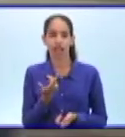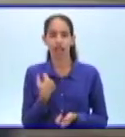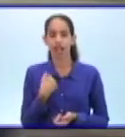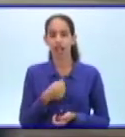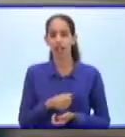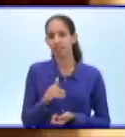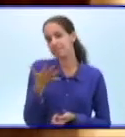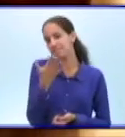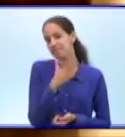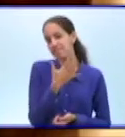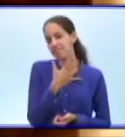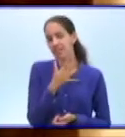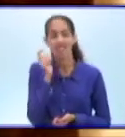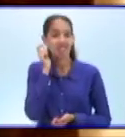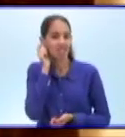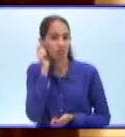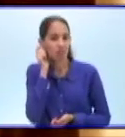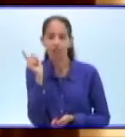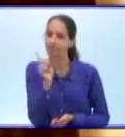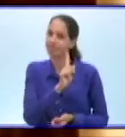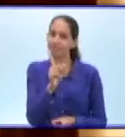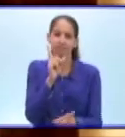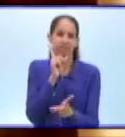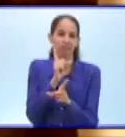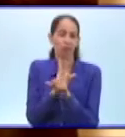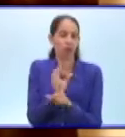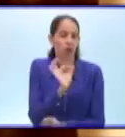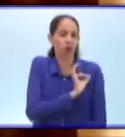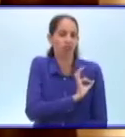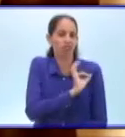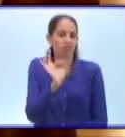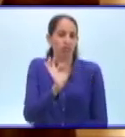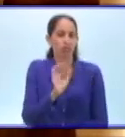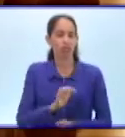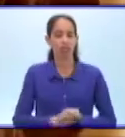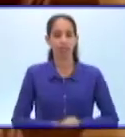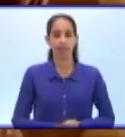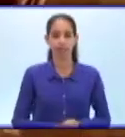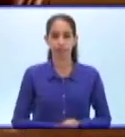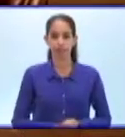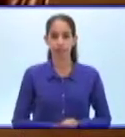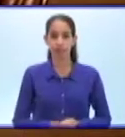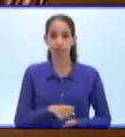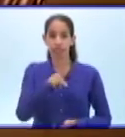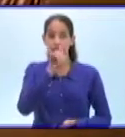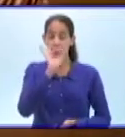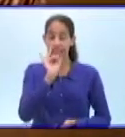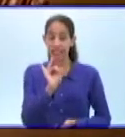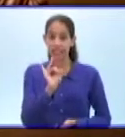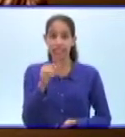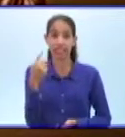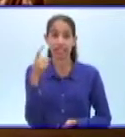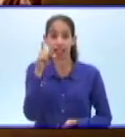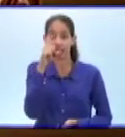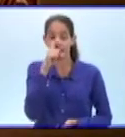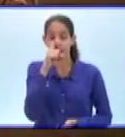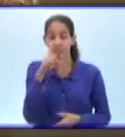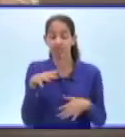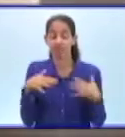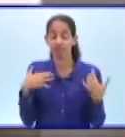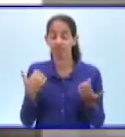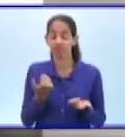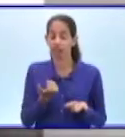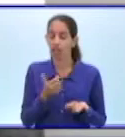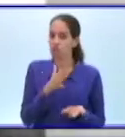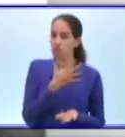Carmen, no la encontró. Estuvieron casados unos 17 años, de los cuales solo estuvieron juntos 4 años y 36